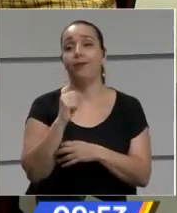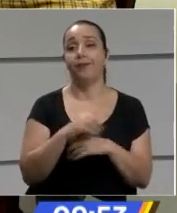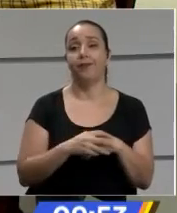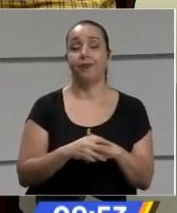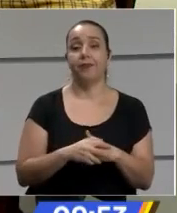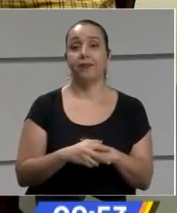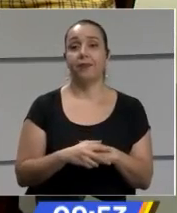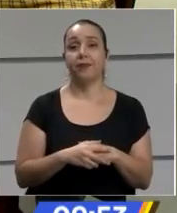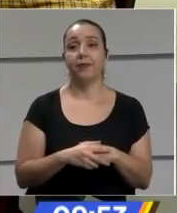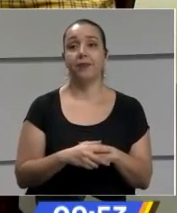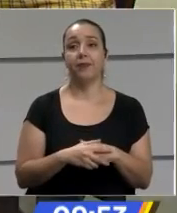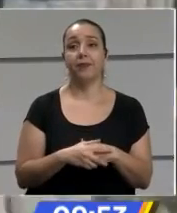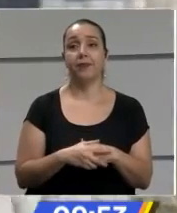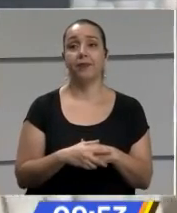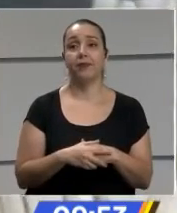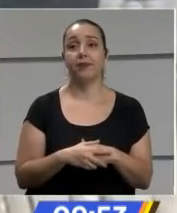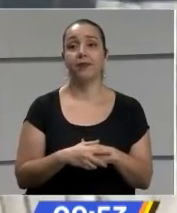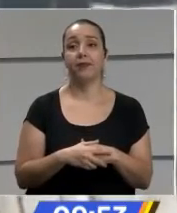cápsula.